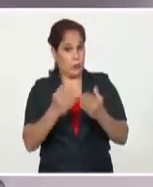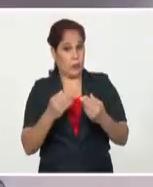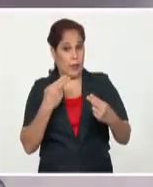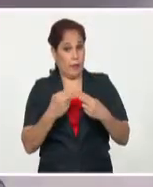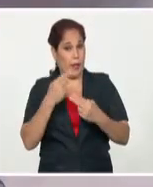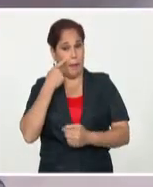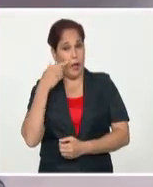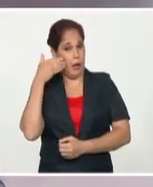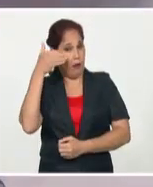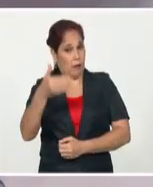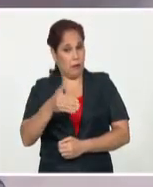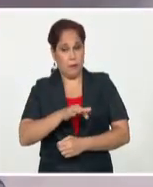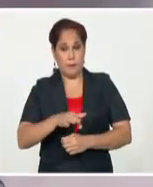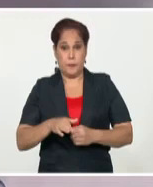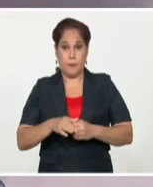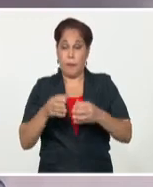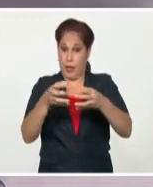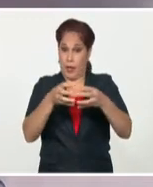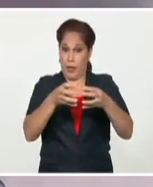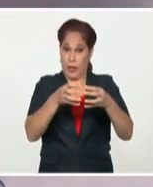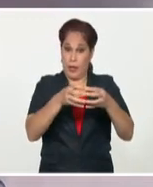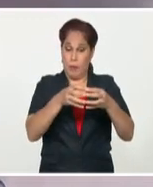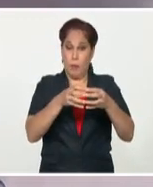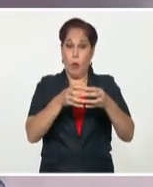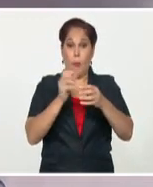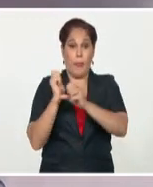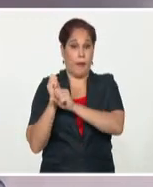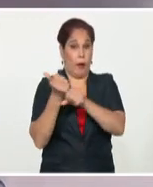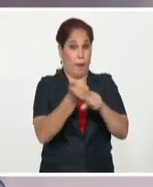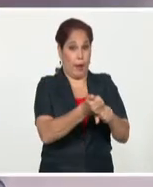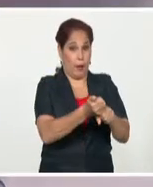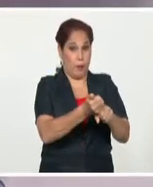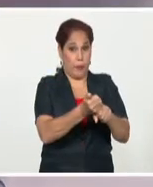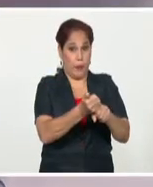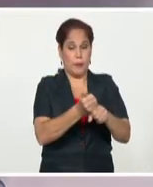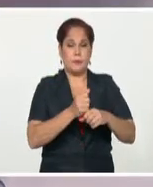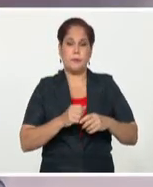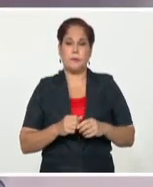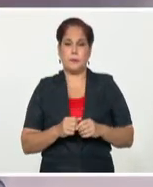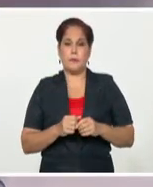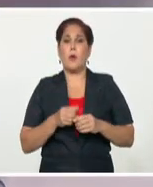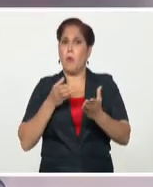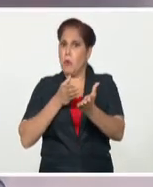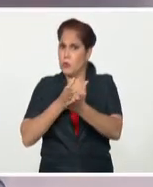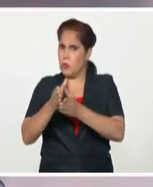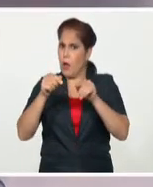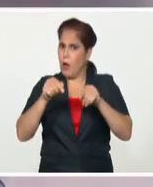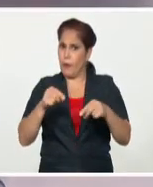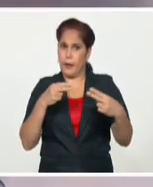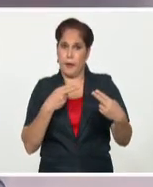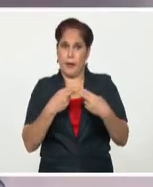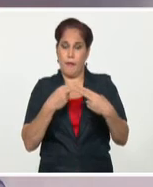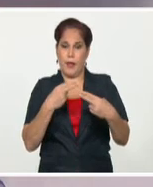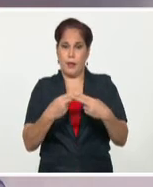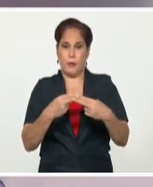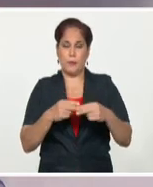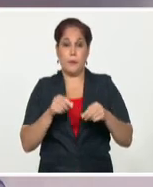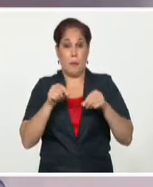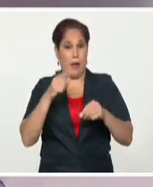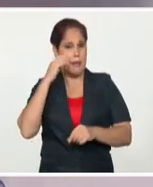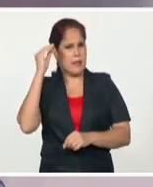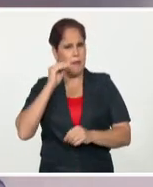frente. Los equipos de béisbol que dirigen Armando Ferrer y Pablo Civil continuaron hoy sus topes de confrontación. Para